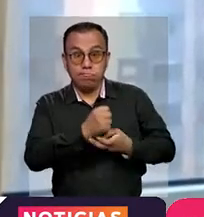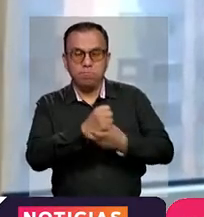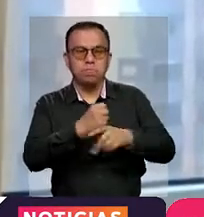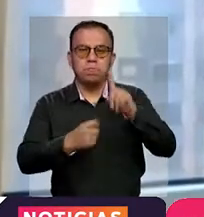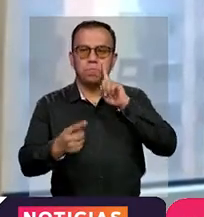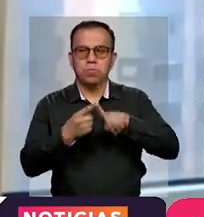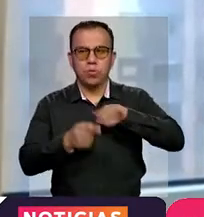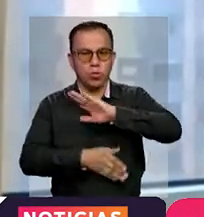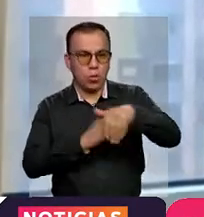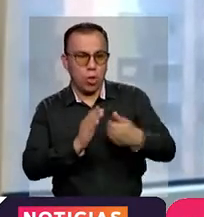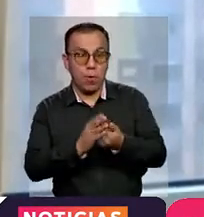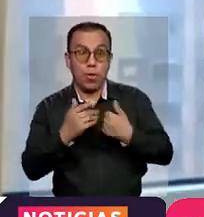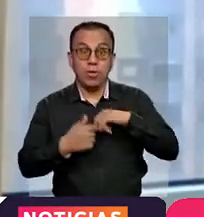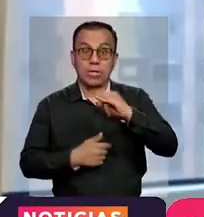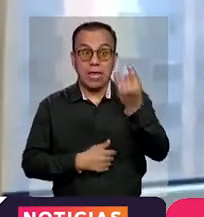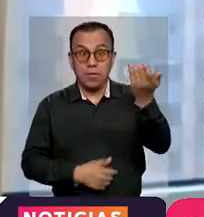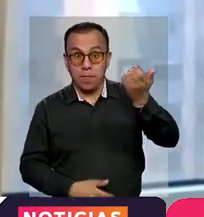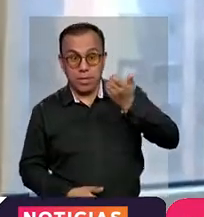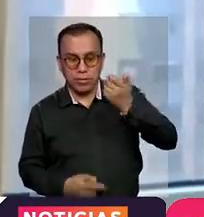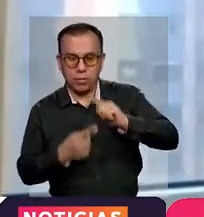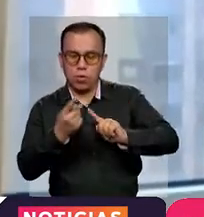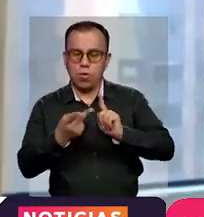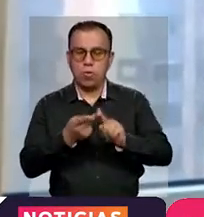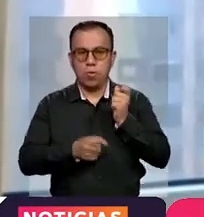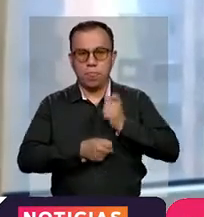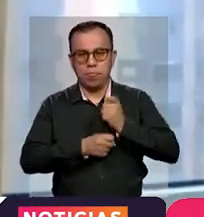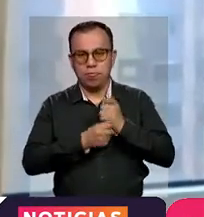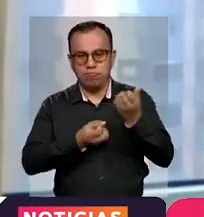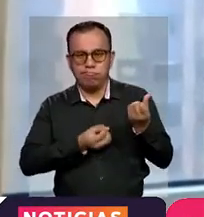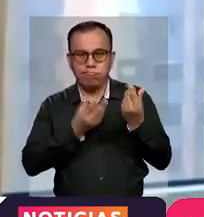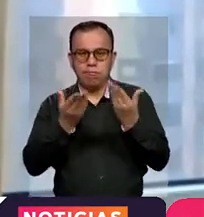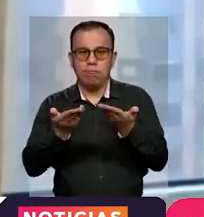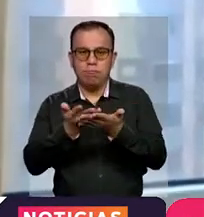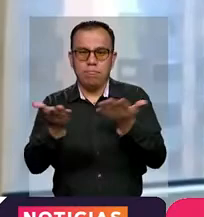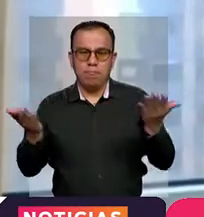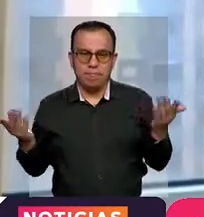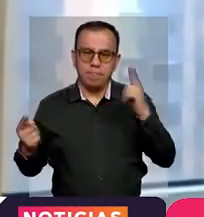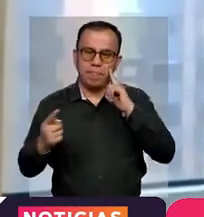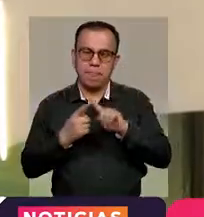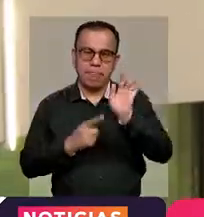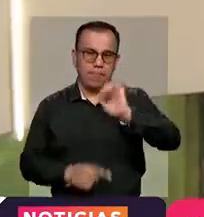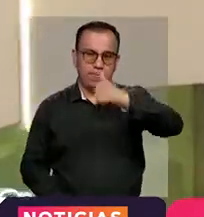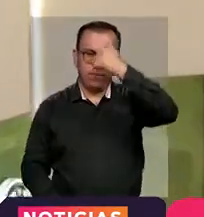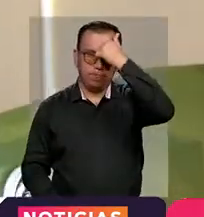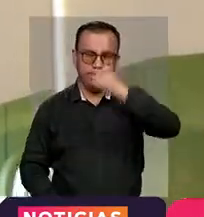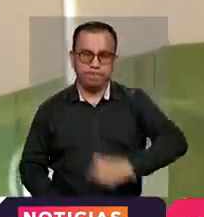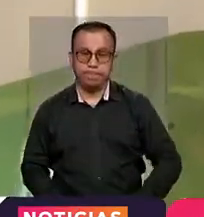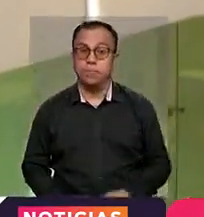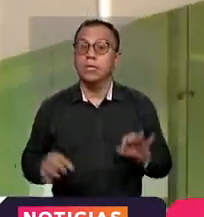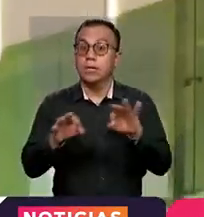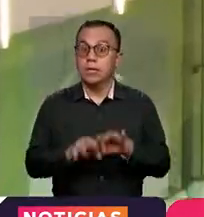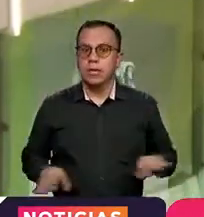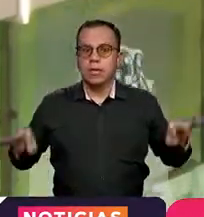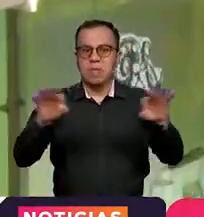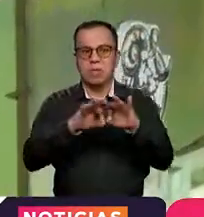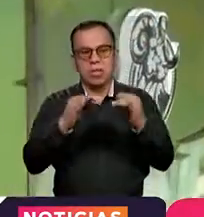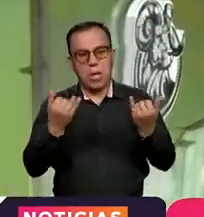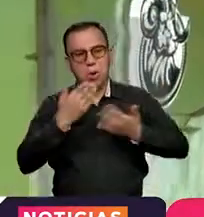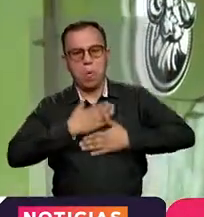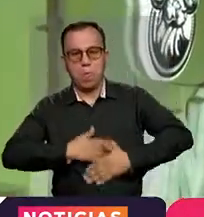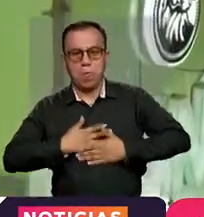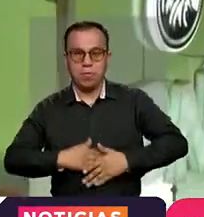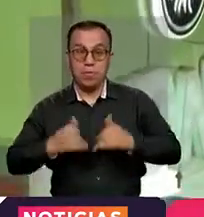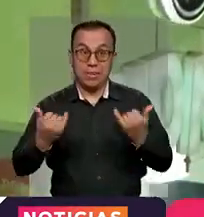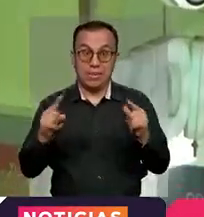para tener un buen retiro o de pronto para un emprendimiento. Esto sería fundamental. Es importante no bajar la guardia en los